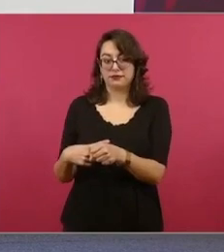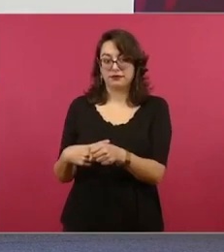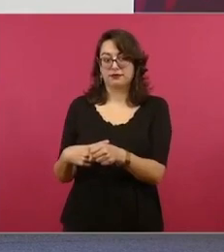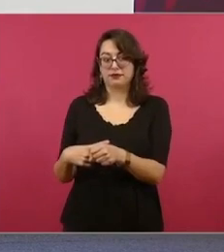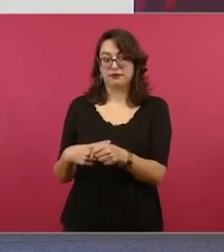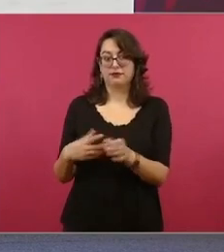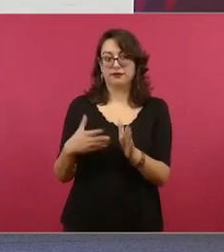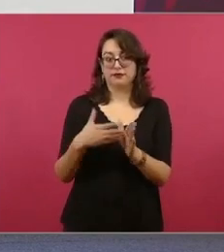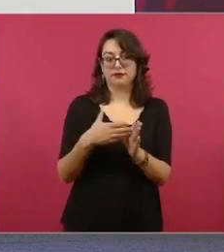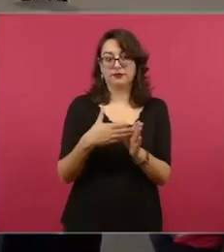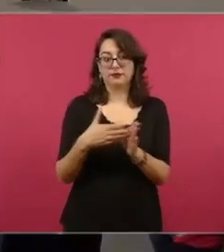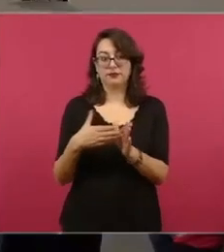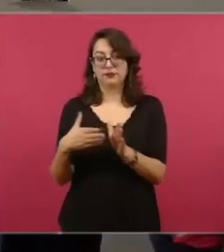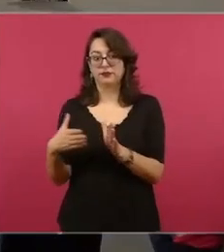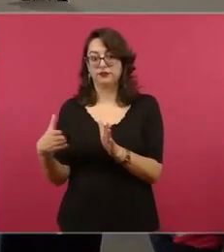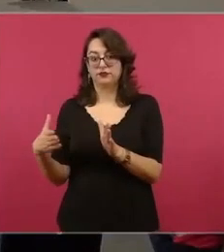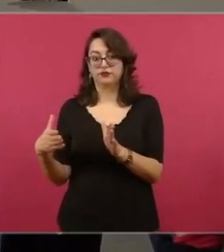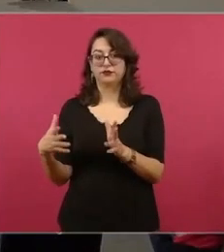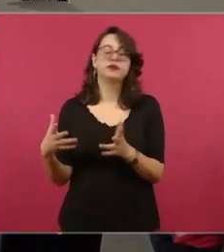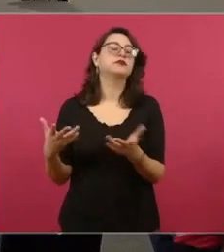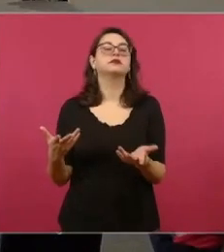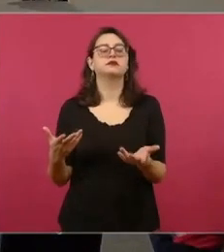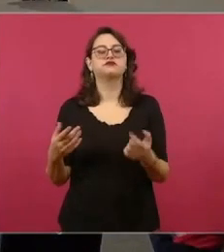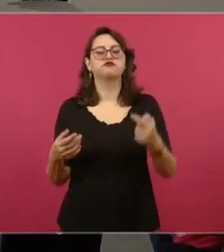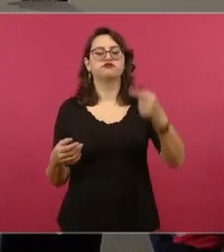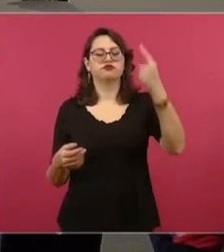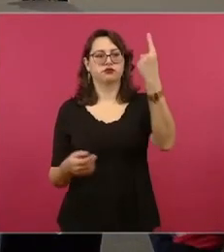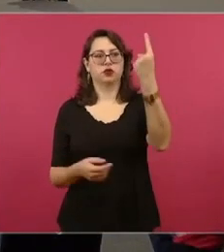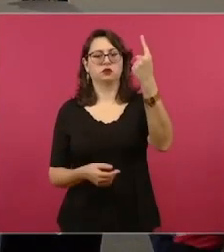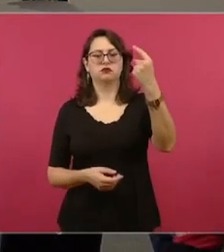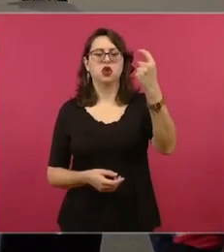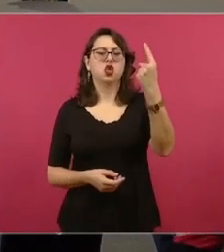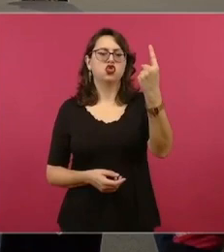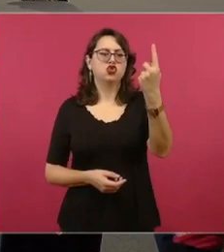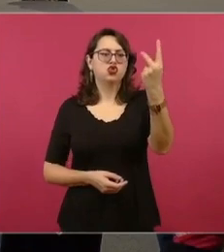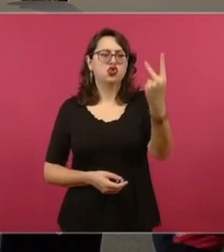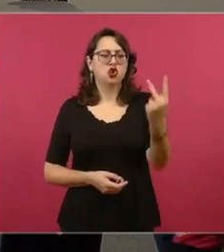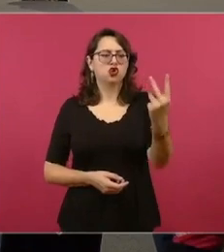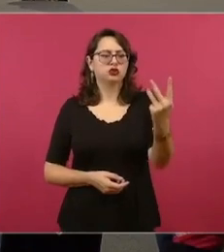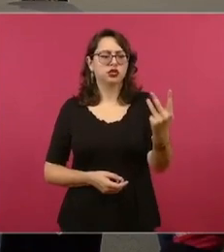No así con otros deciles